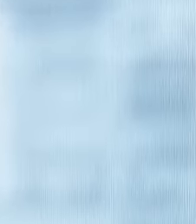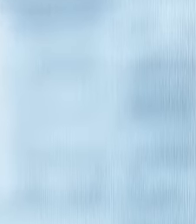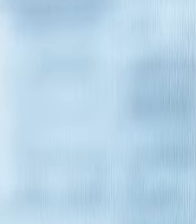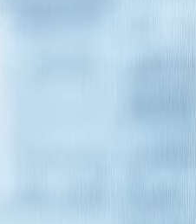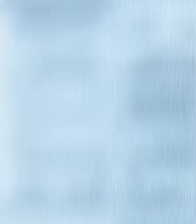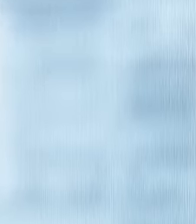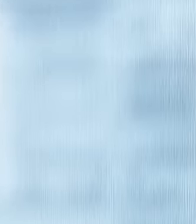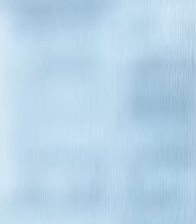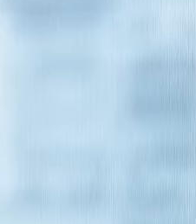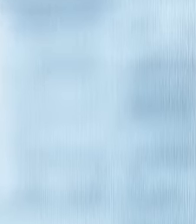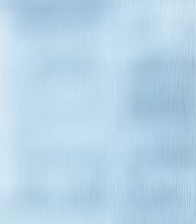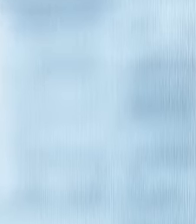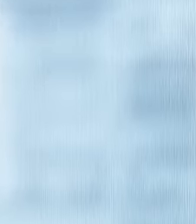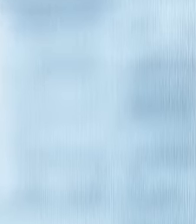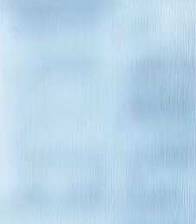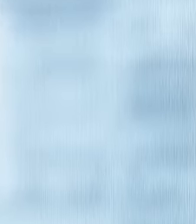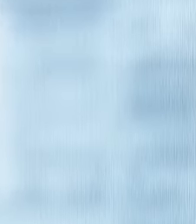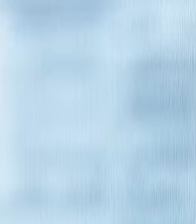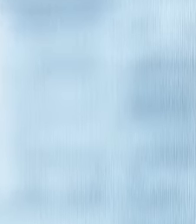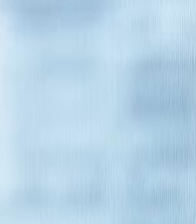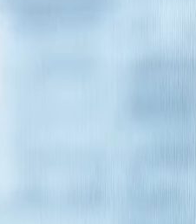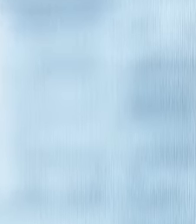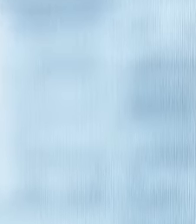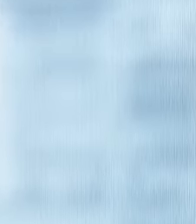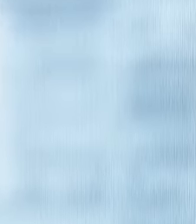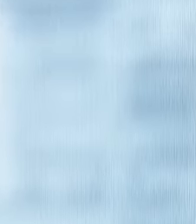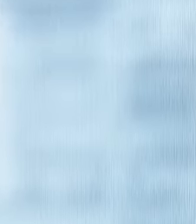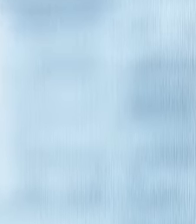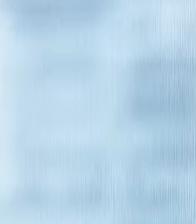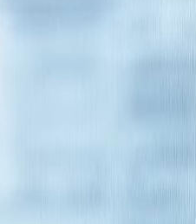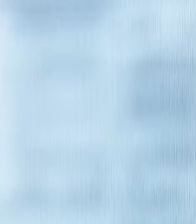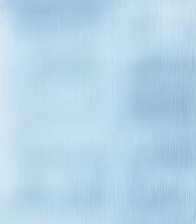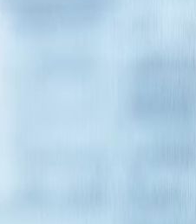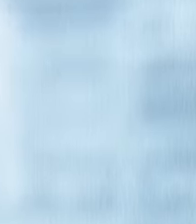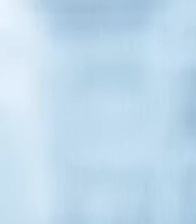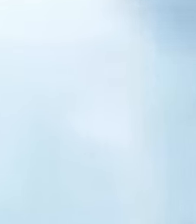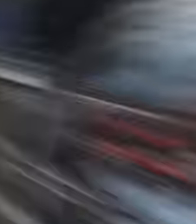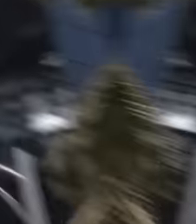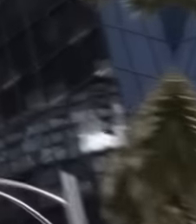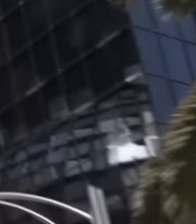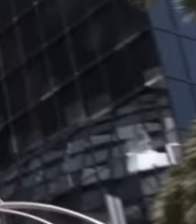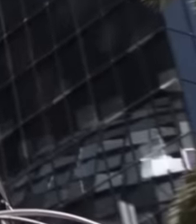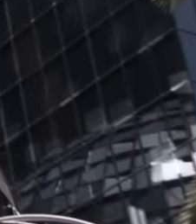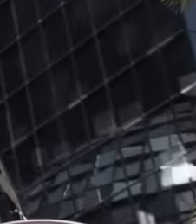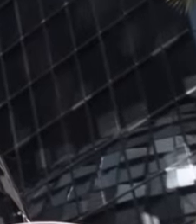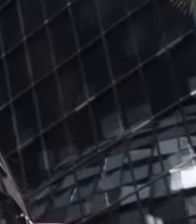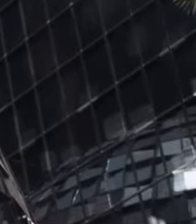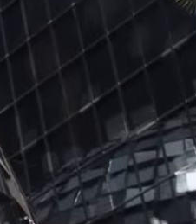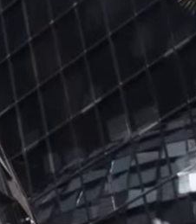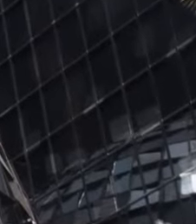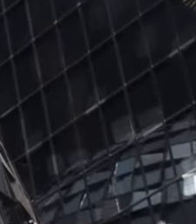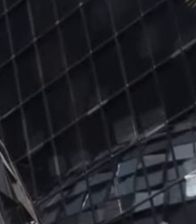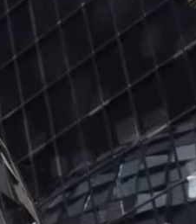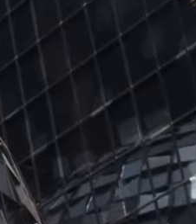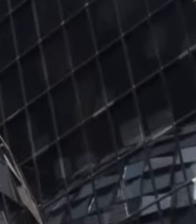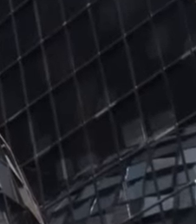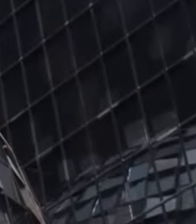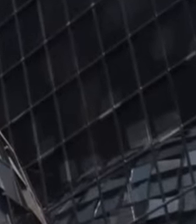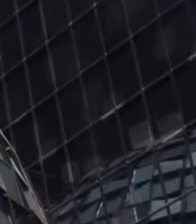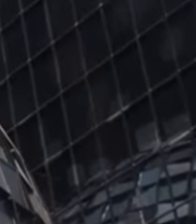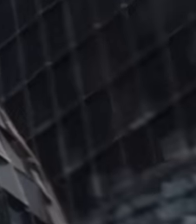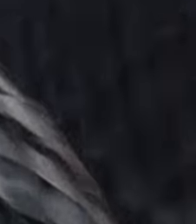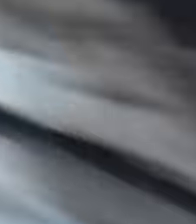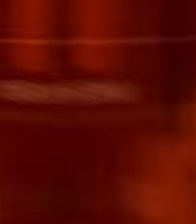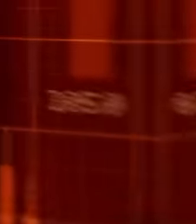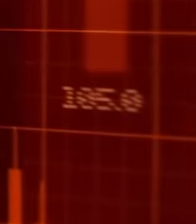Pero este fin de semana, el karma ha llegado a Salinas Pliego, ya que la Bolsa Mexicana de Valores dio a